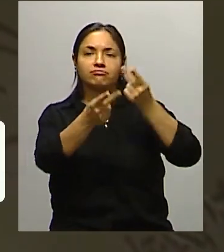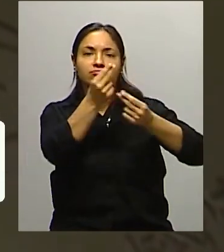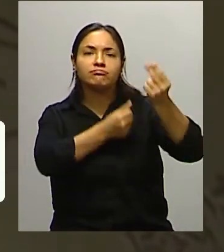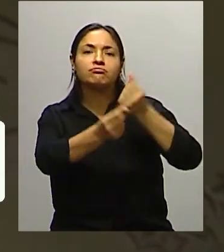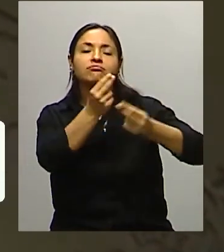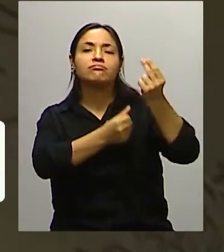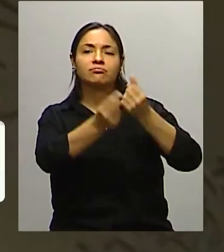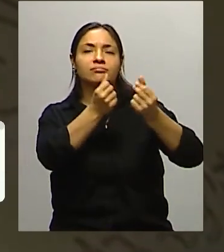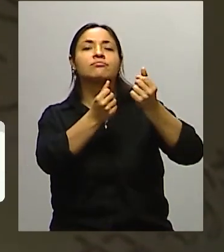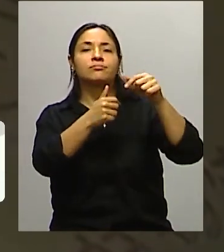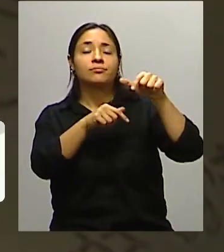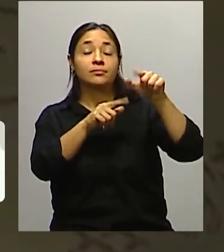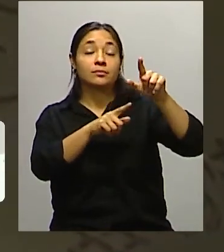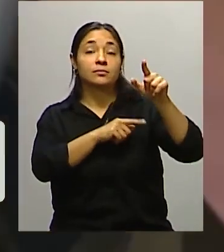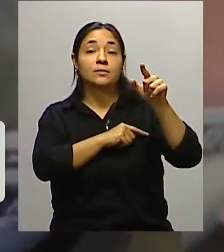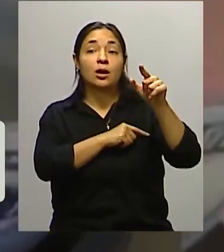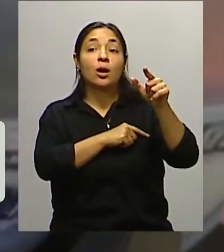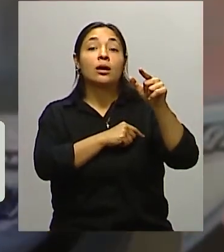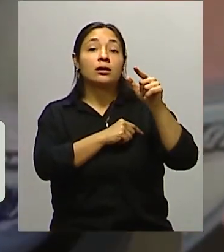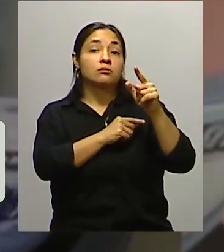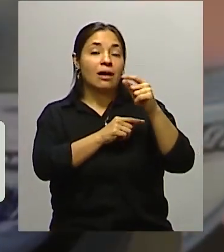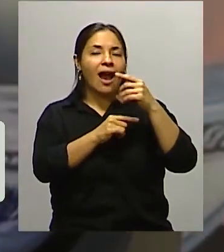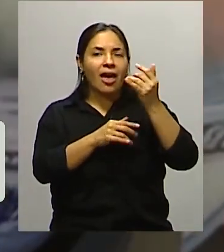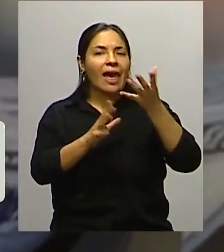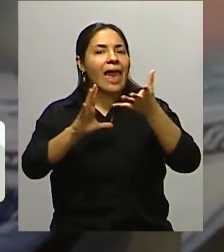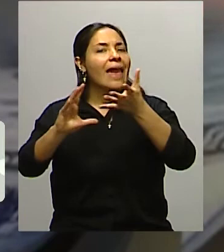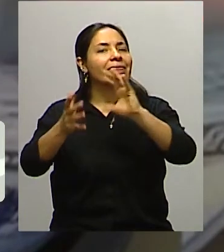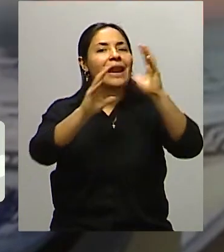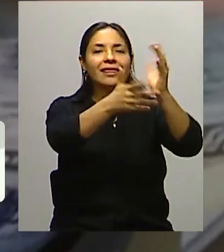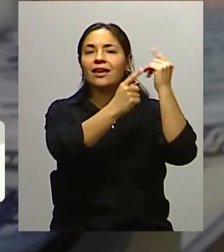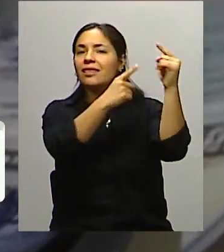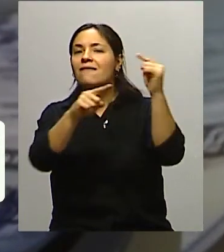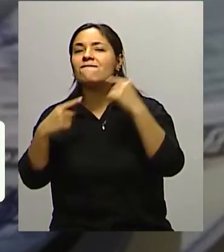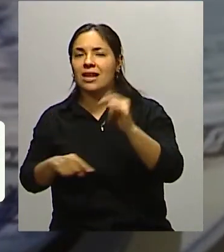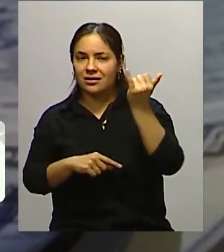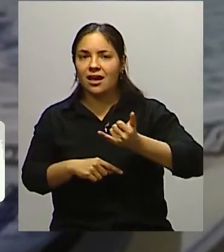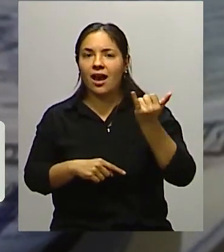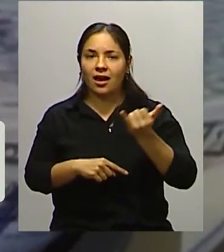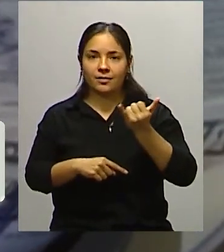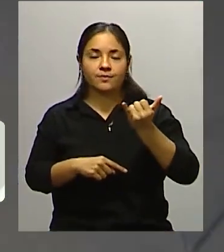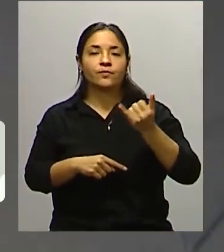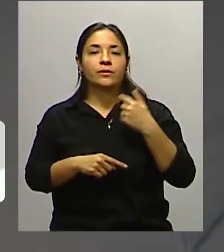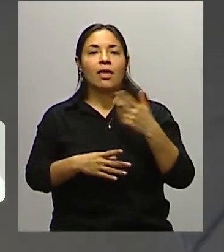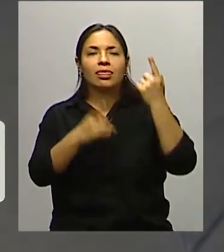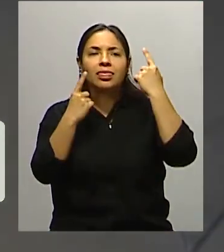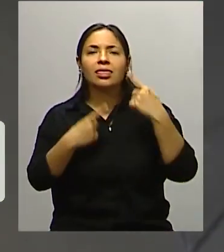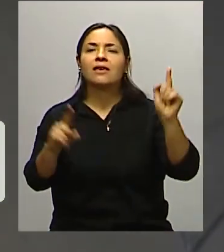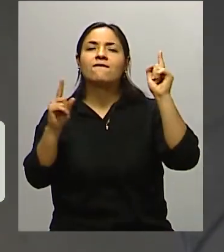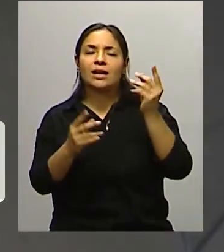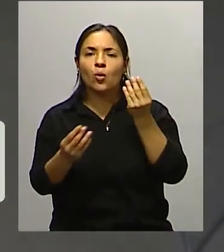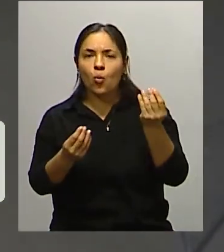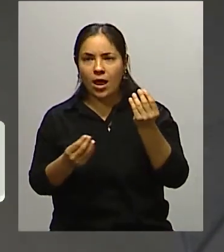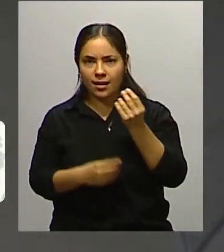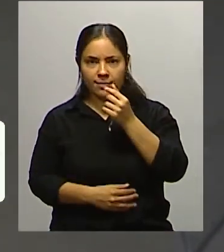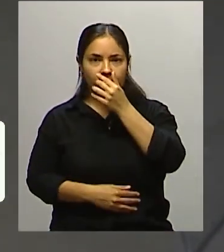que en lo estratégico hay diferencias y, como él dice, la diferencia está entre a